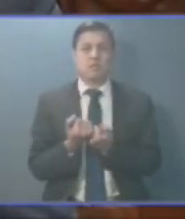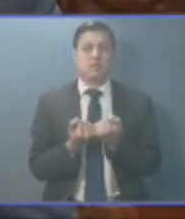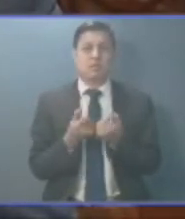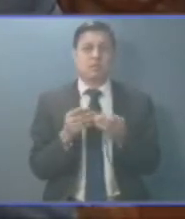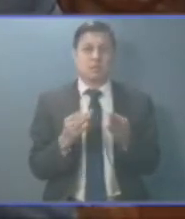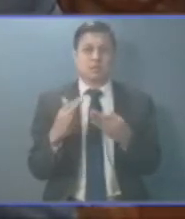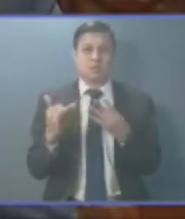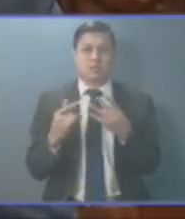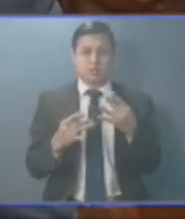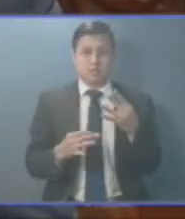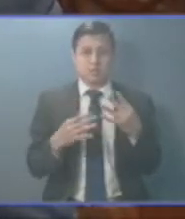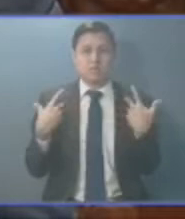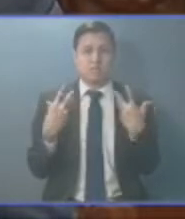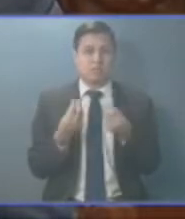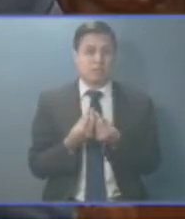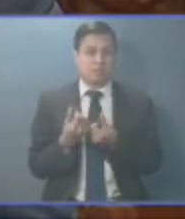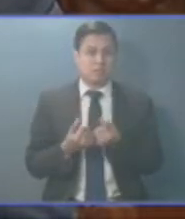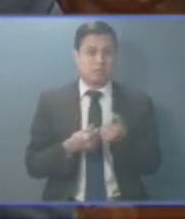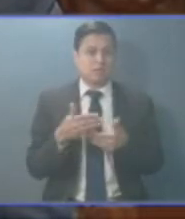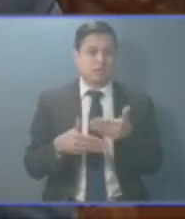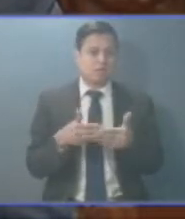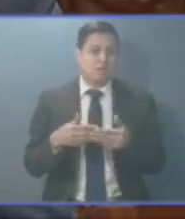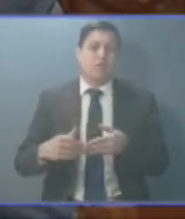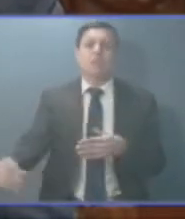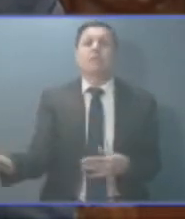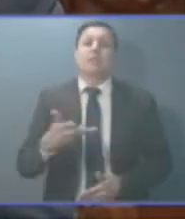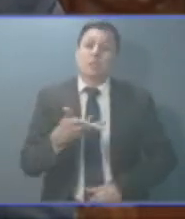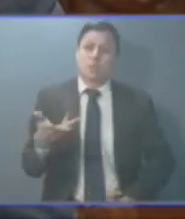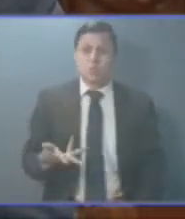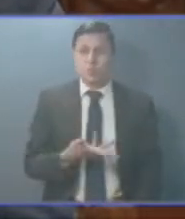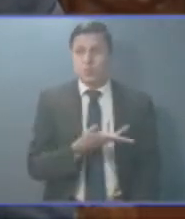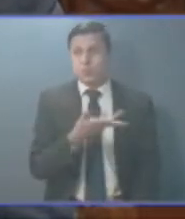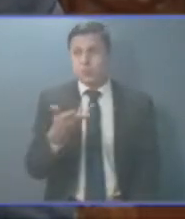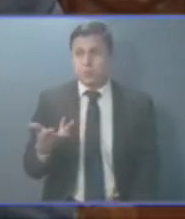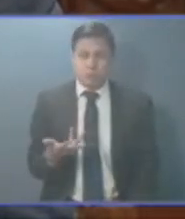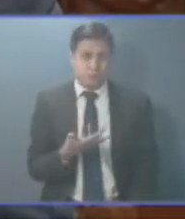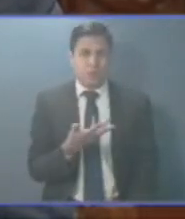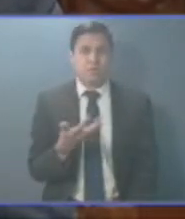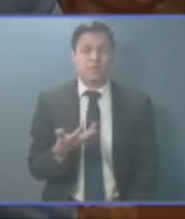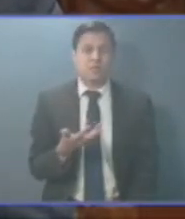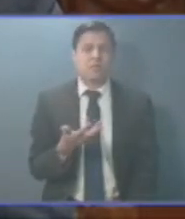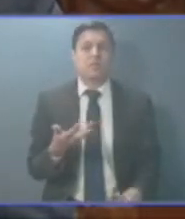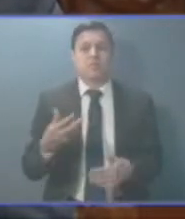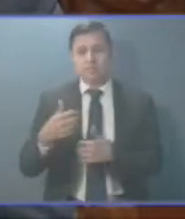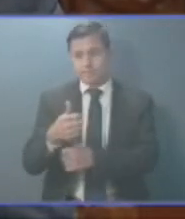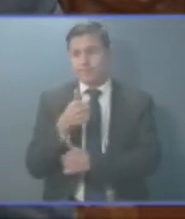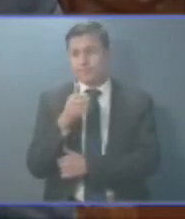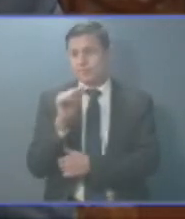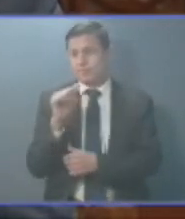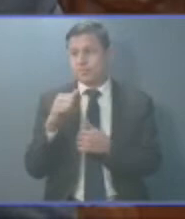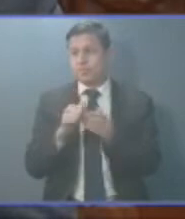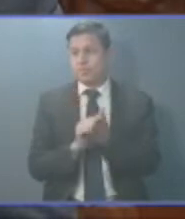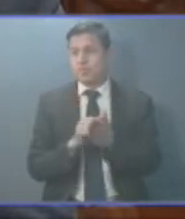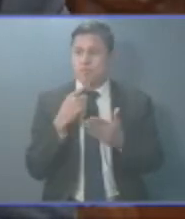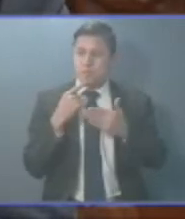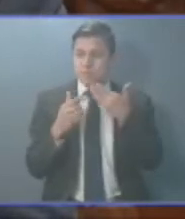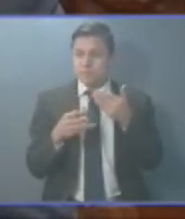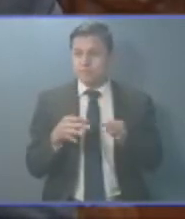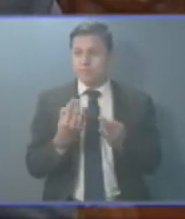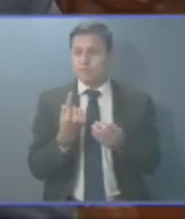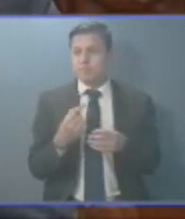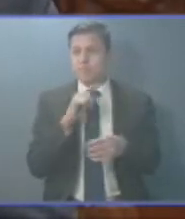sociales de los veteranos militares de la Fuerza Armada y excombatientes del Frente Farabundo Martí para la Liberación